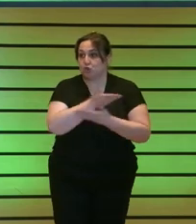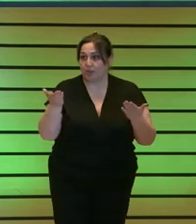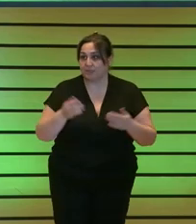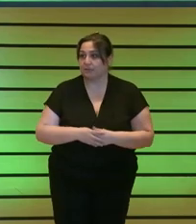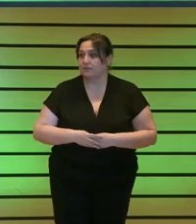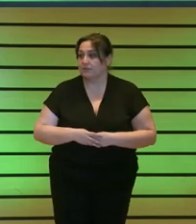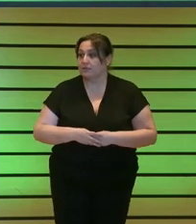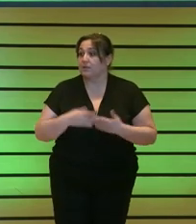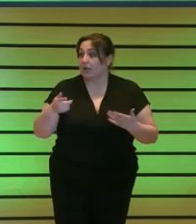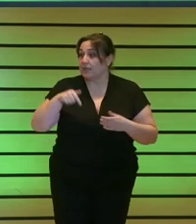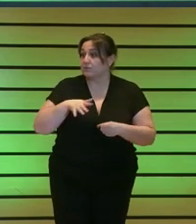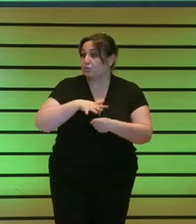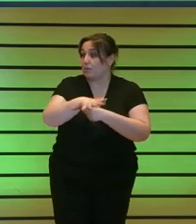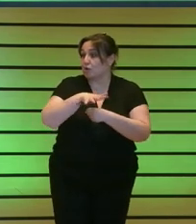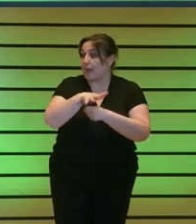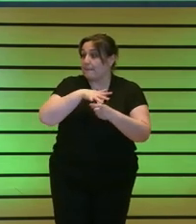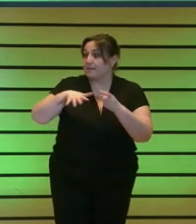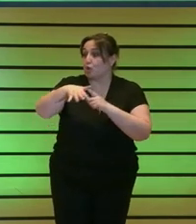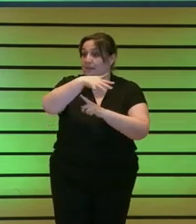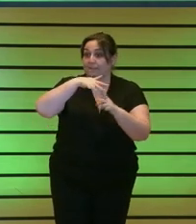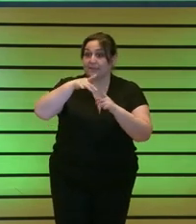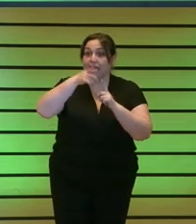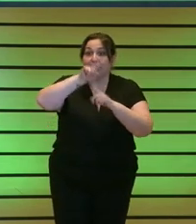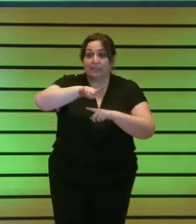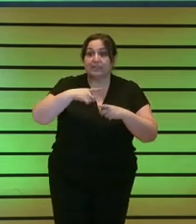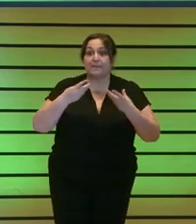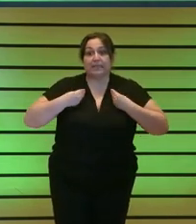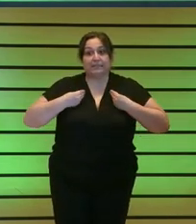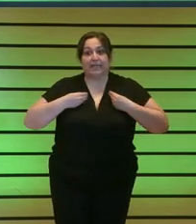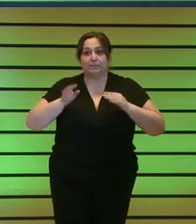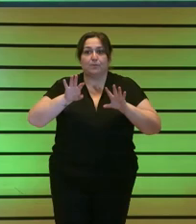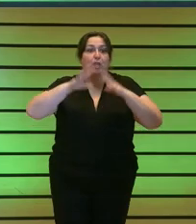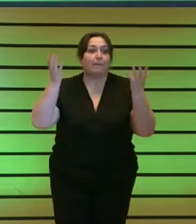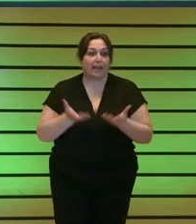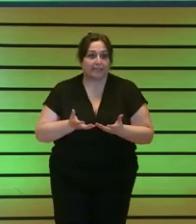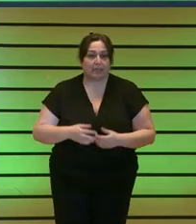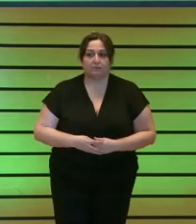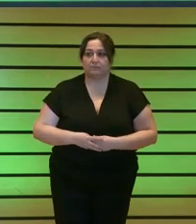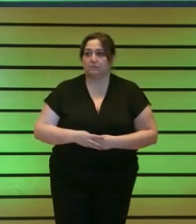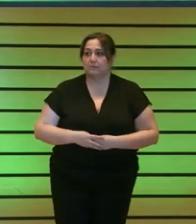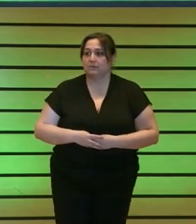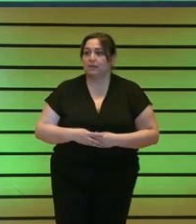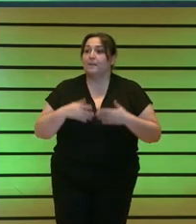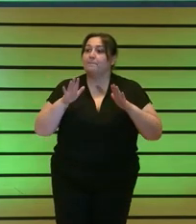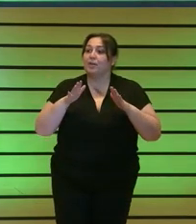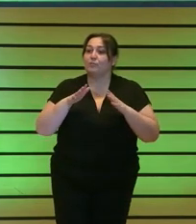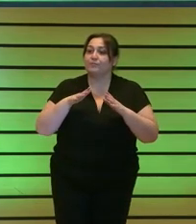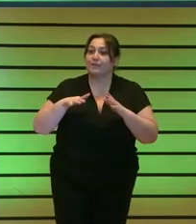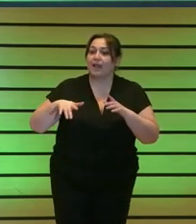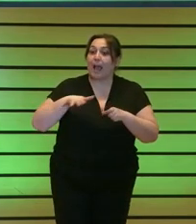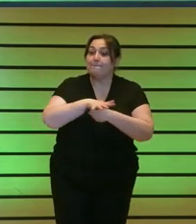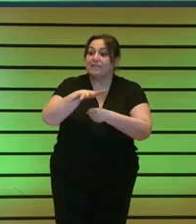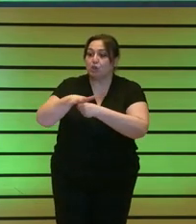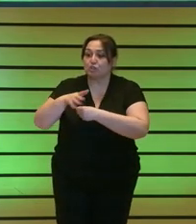ya que estamos en el ámbito medioambiental incluso a los seres vivos y al planeta no Pero hay entornos en el que